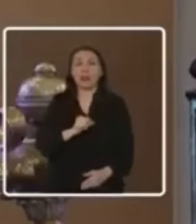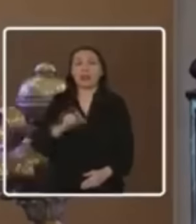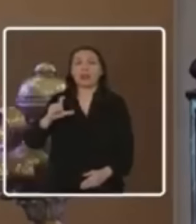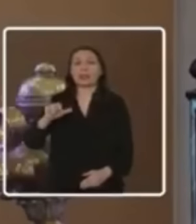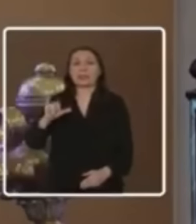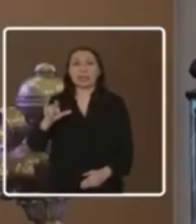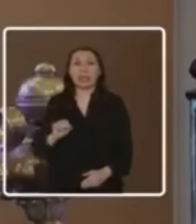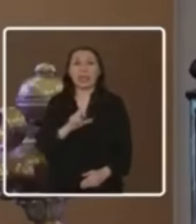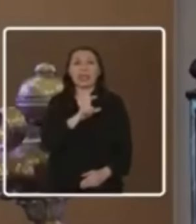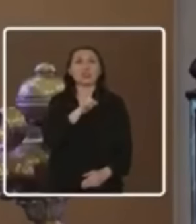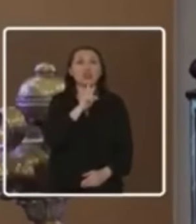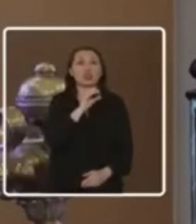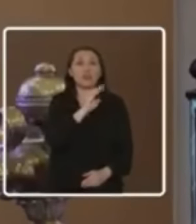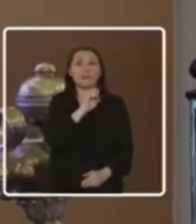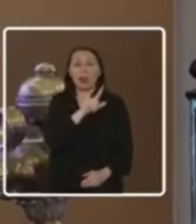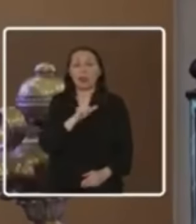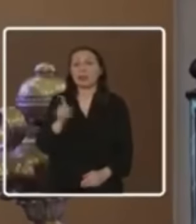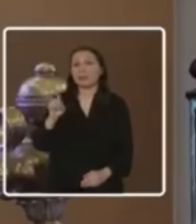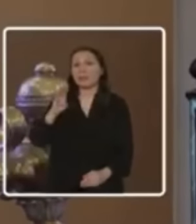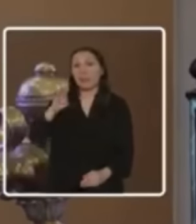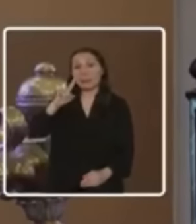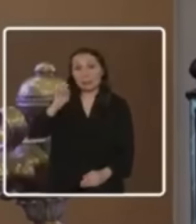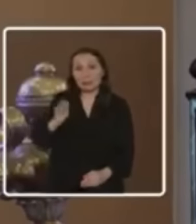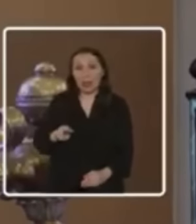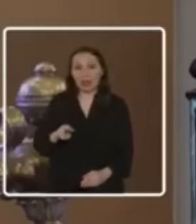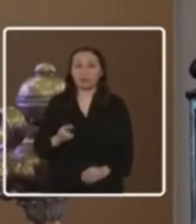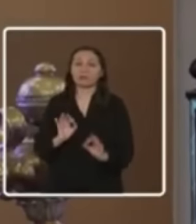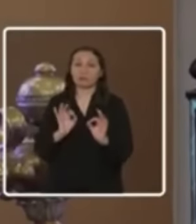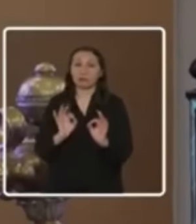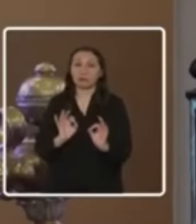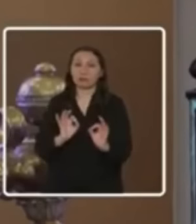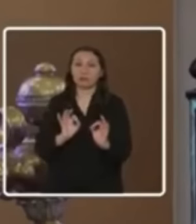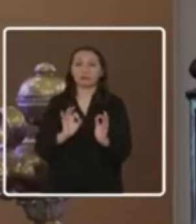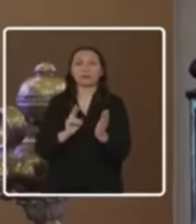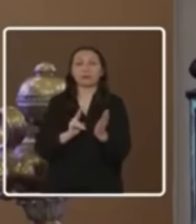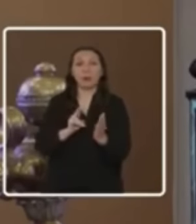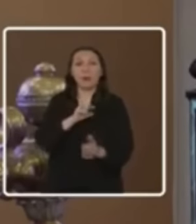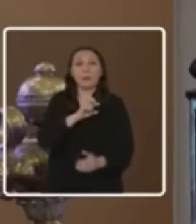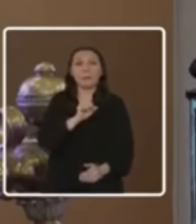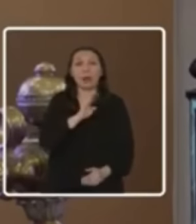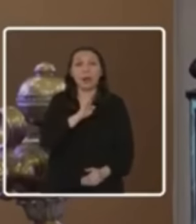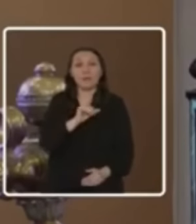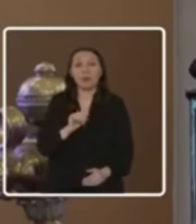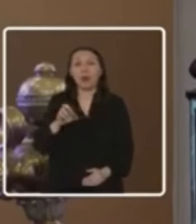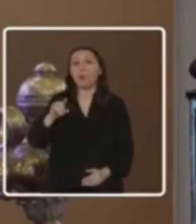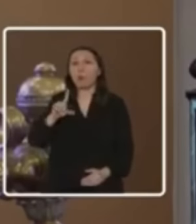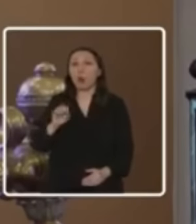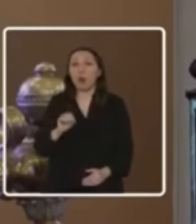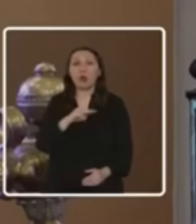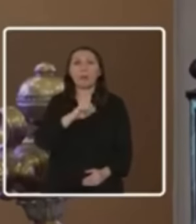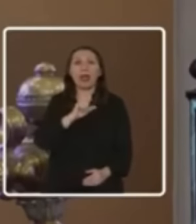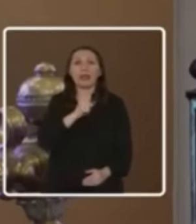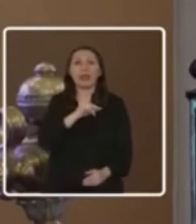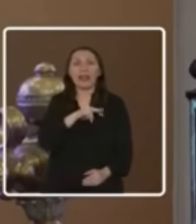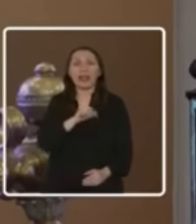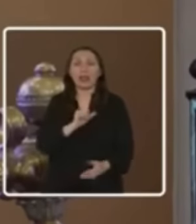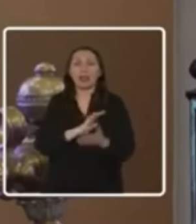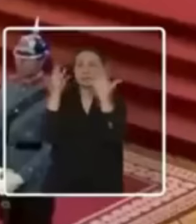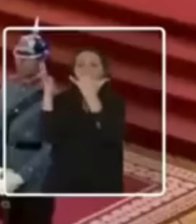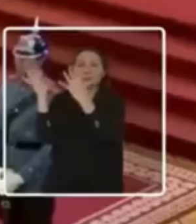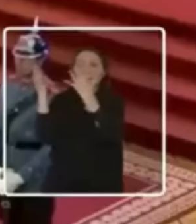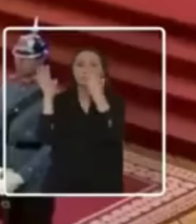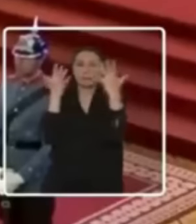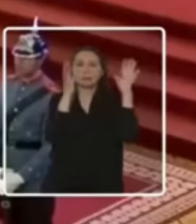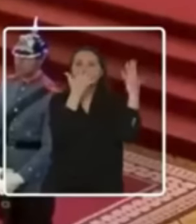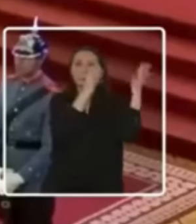familiares y seguidores, se despedían el viernes del exmandatario, que falleció el viernes cuando piloteaba su helicóptero en el sur del país. A